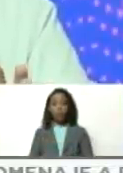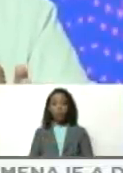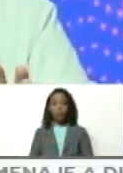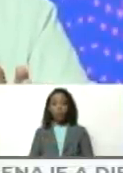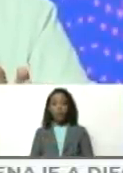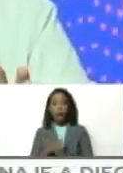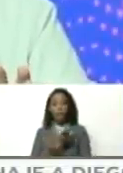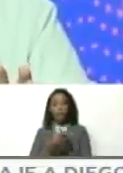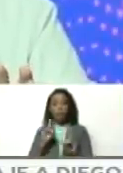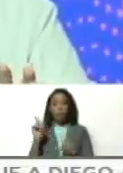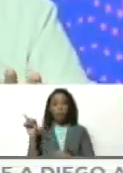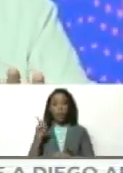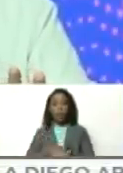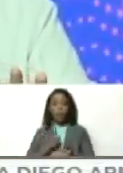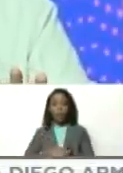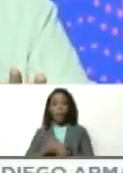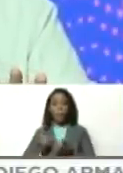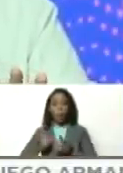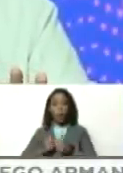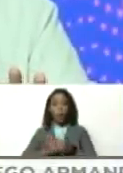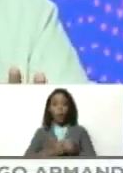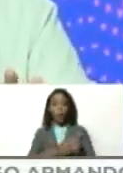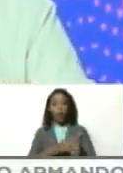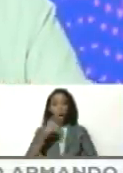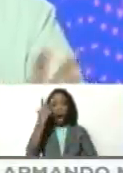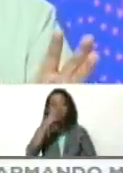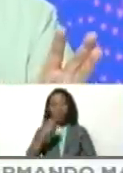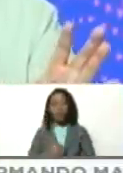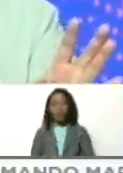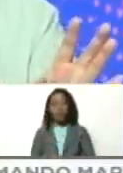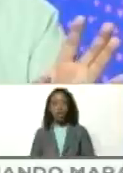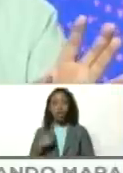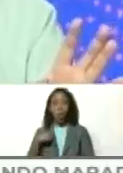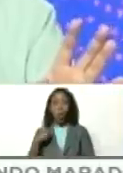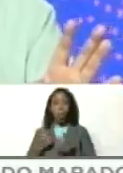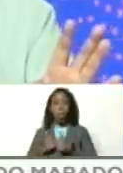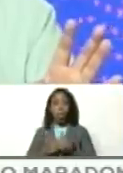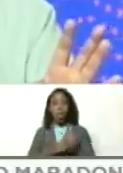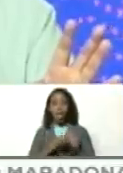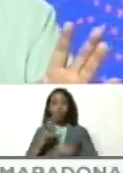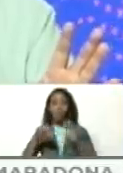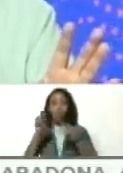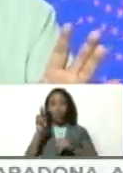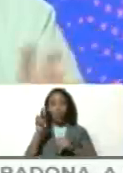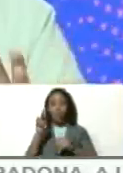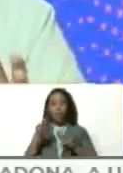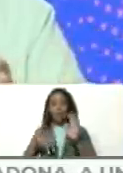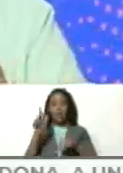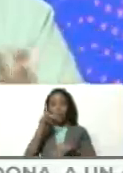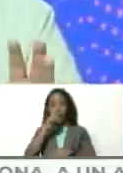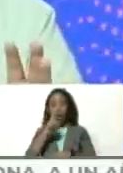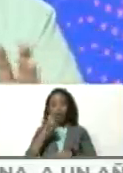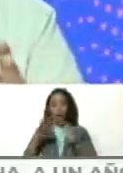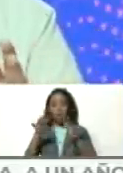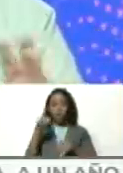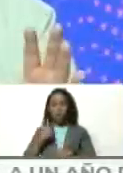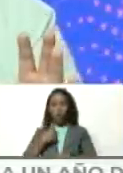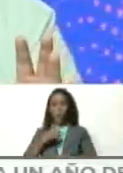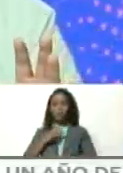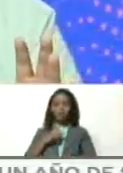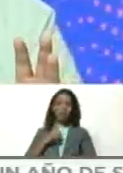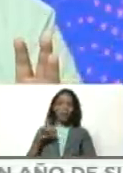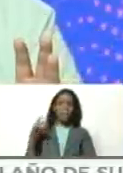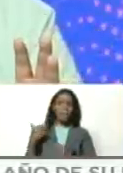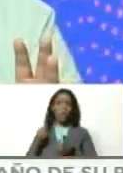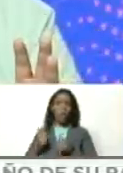La democracia de aquella época que perseguía a jovencitos. Yo estoy perseguido desde que tenía 12, 13 años, 14. No me extraña la